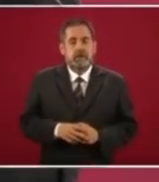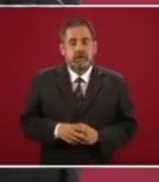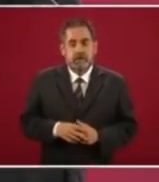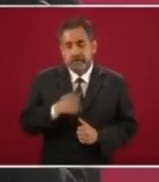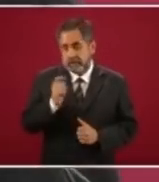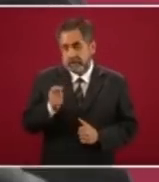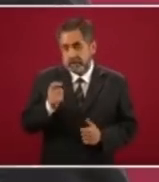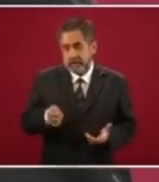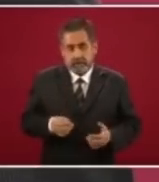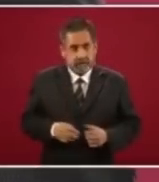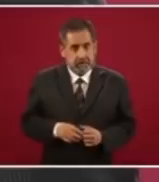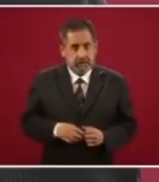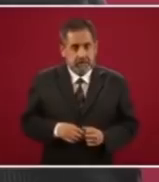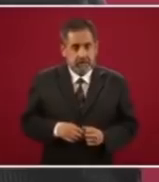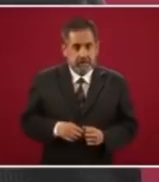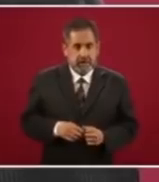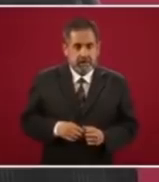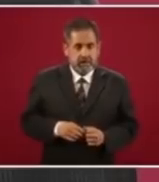estuvieron